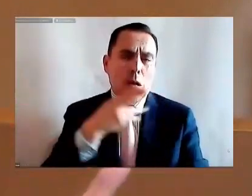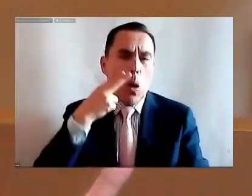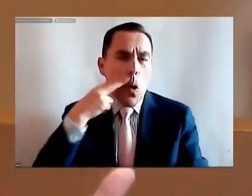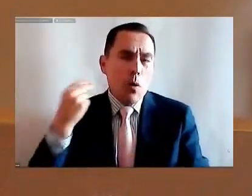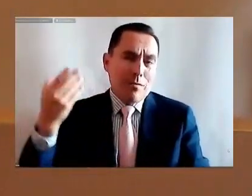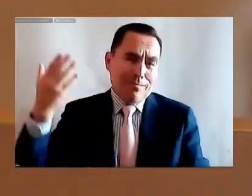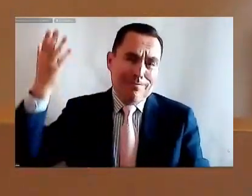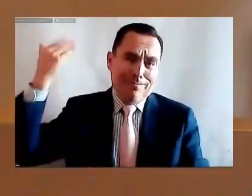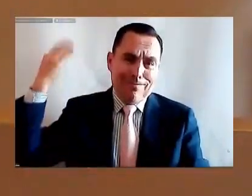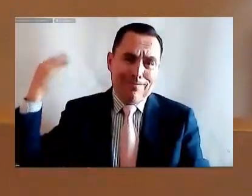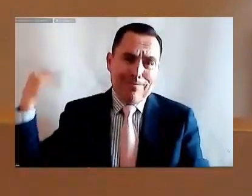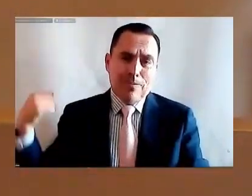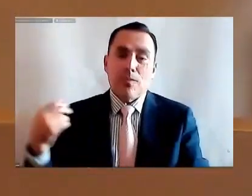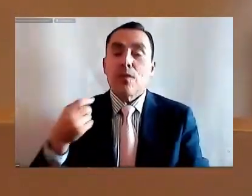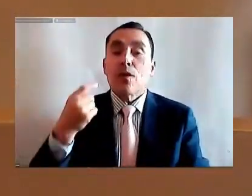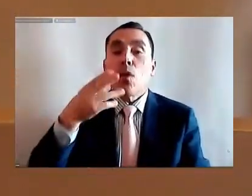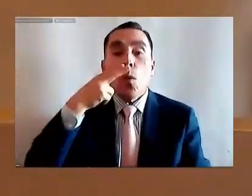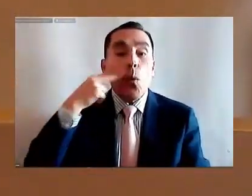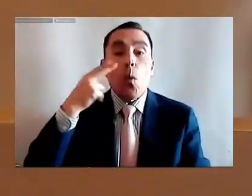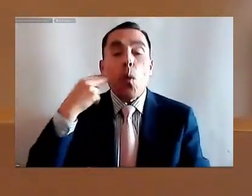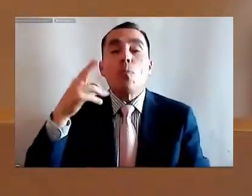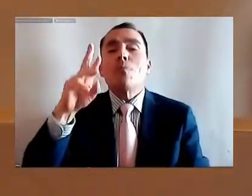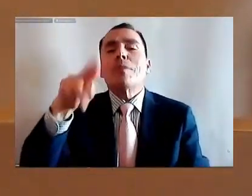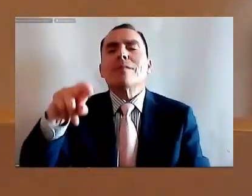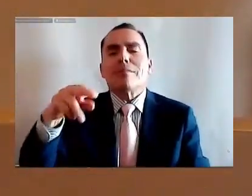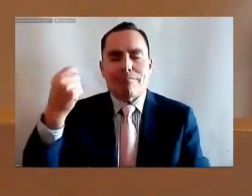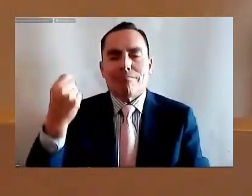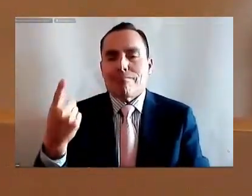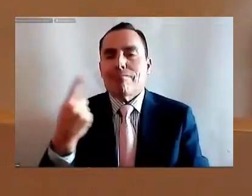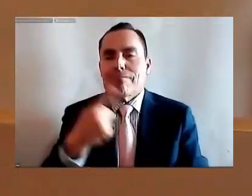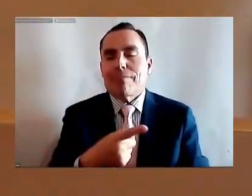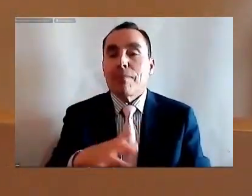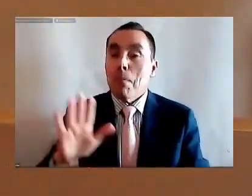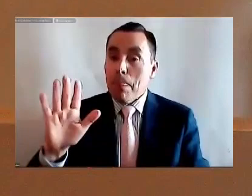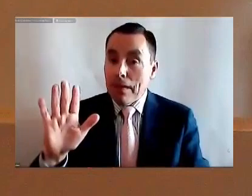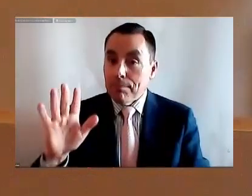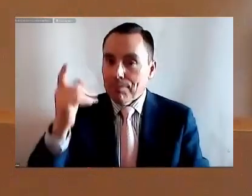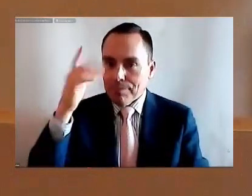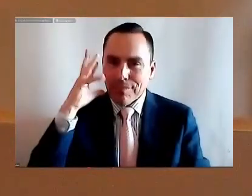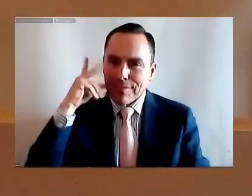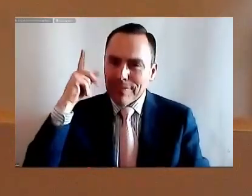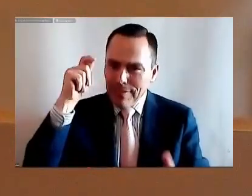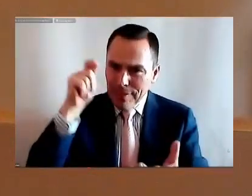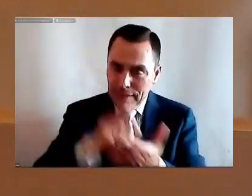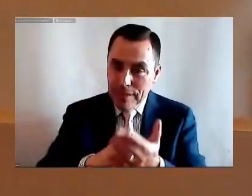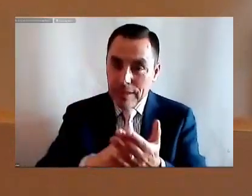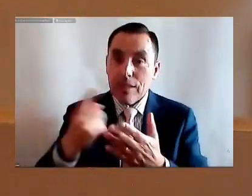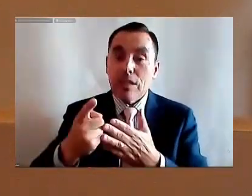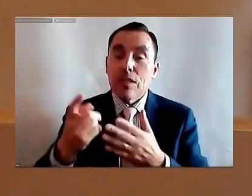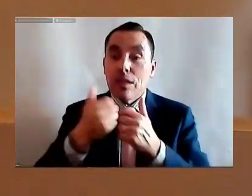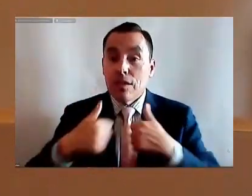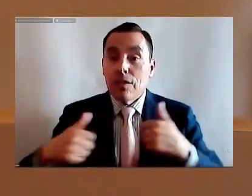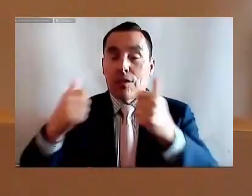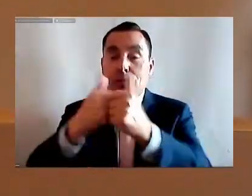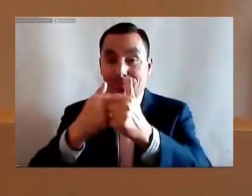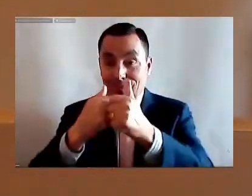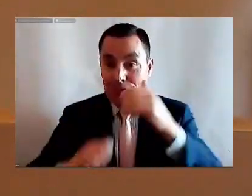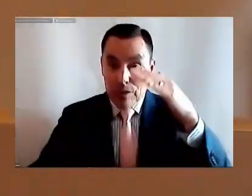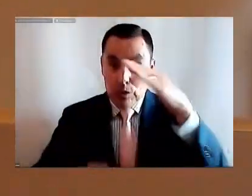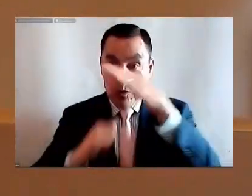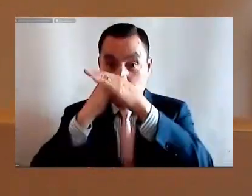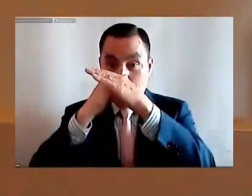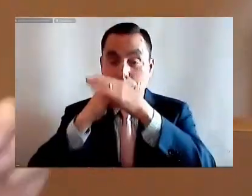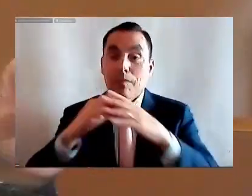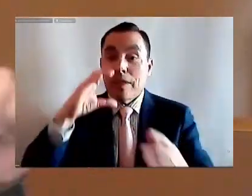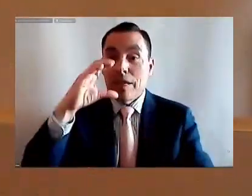haría un hombre razonable en este caso? Y hay una sentencia de la Corte Suprema de California, que fue la primera que